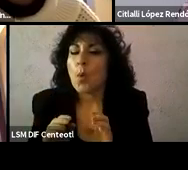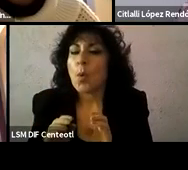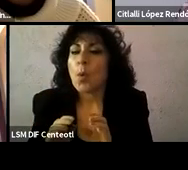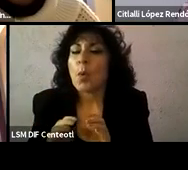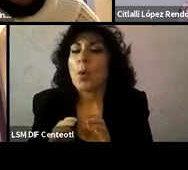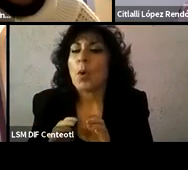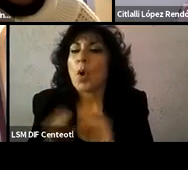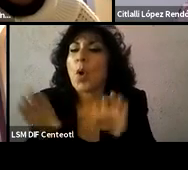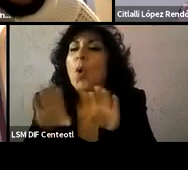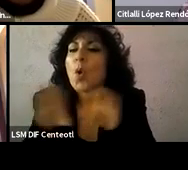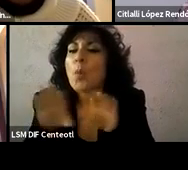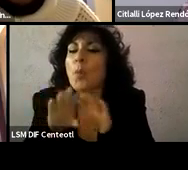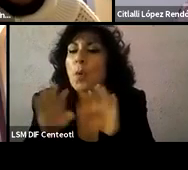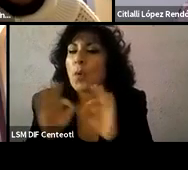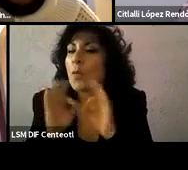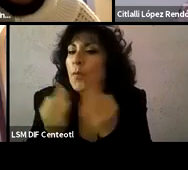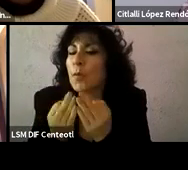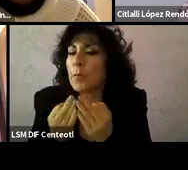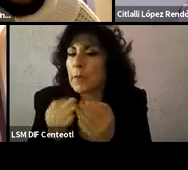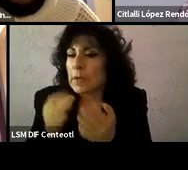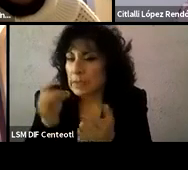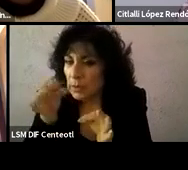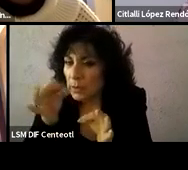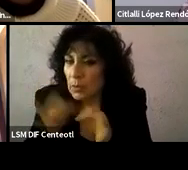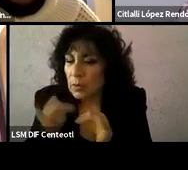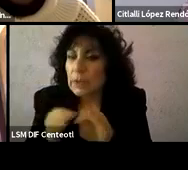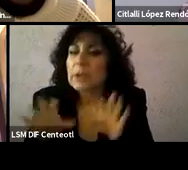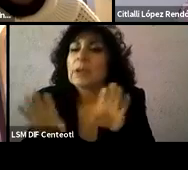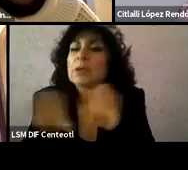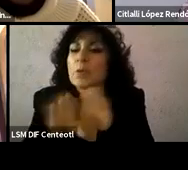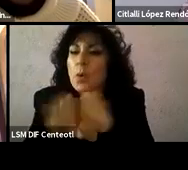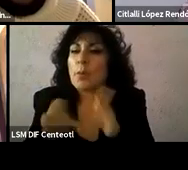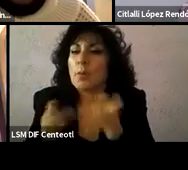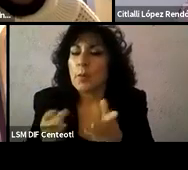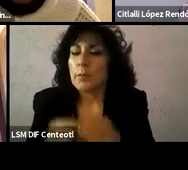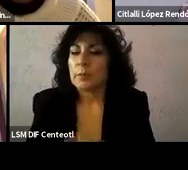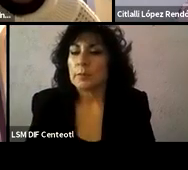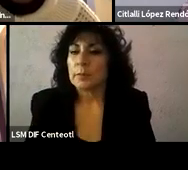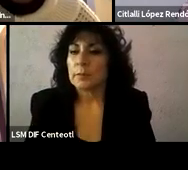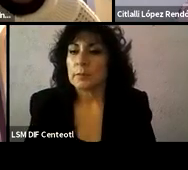veamos para resolución de conflicto que tiene que estar muy presente.